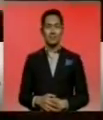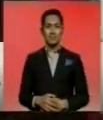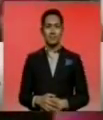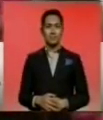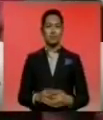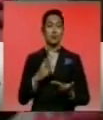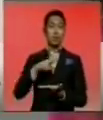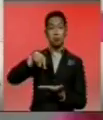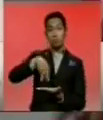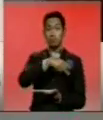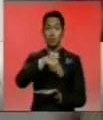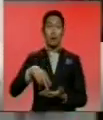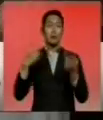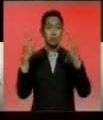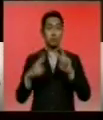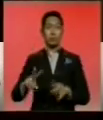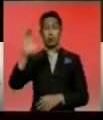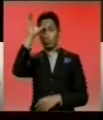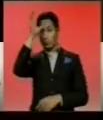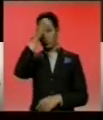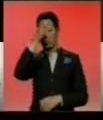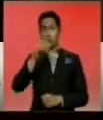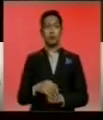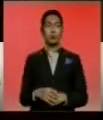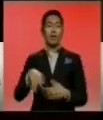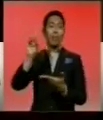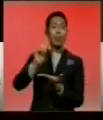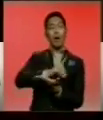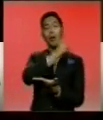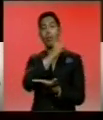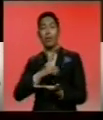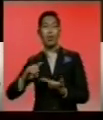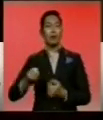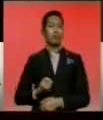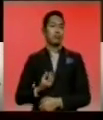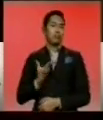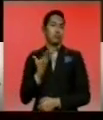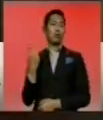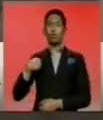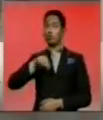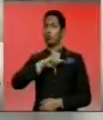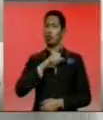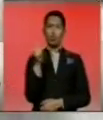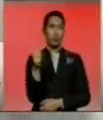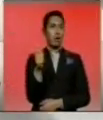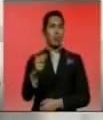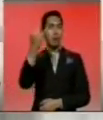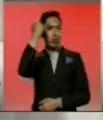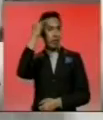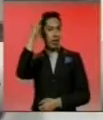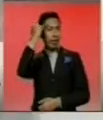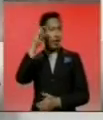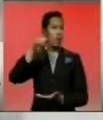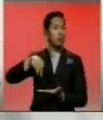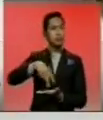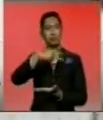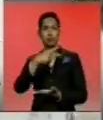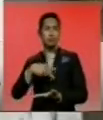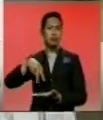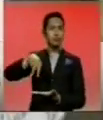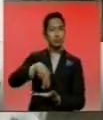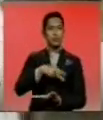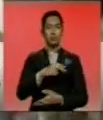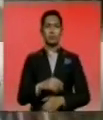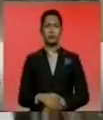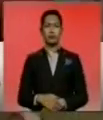El baile también es parte de su cultura. Las danzas nacen de nosotros, nosotros mismos las creamos. Cuando vengo, no más